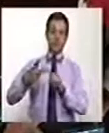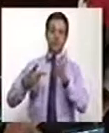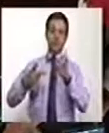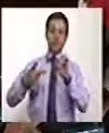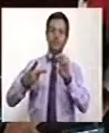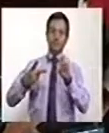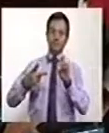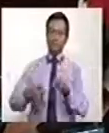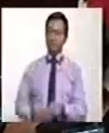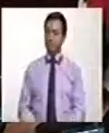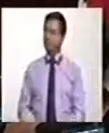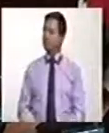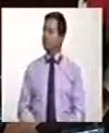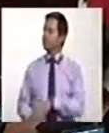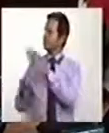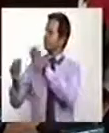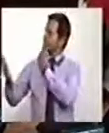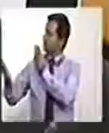En efecto,